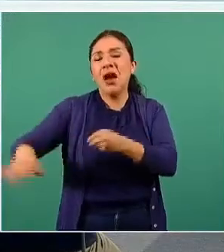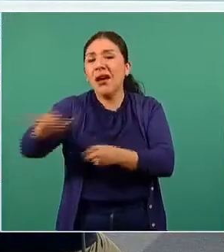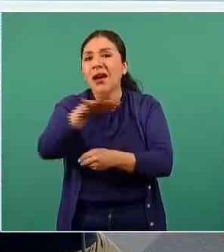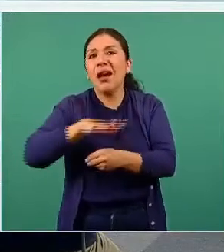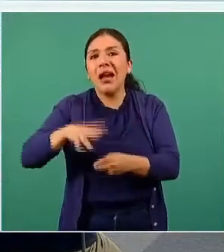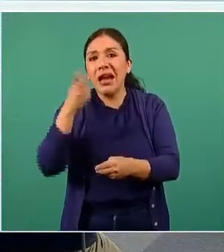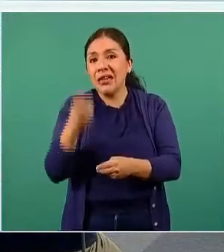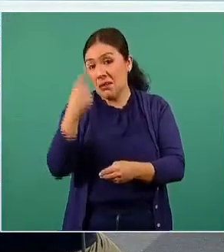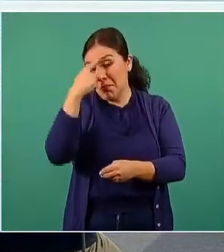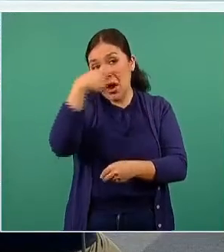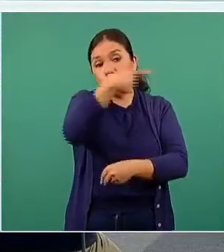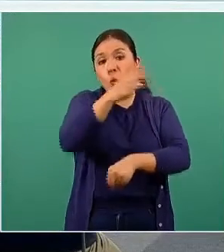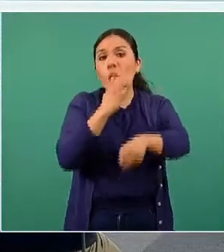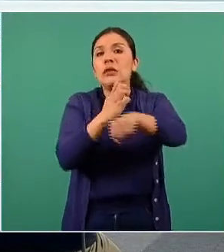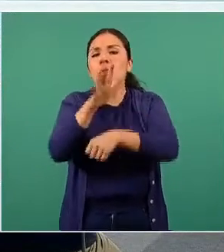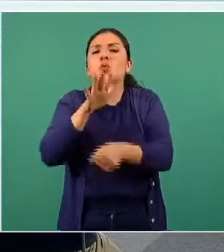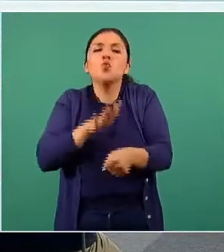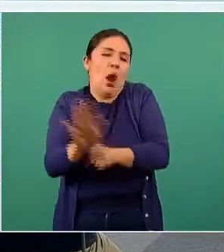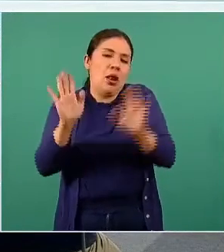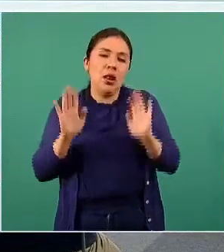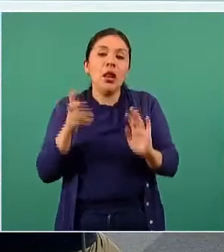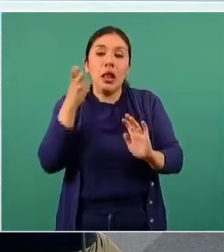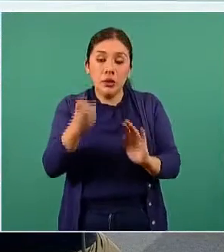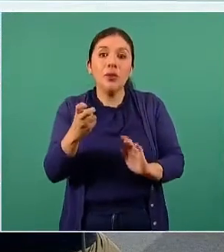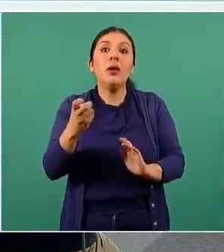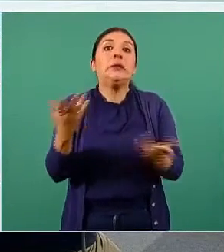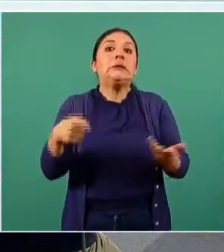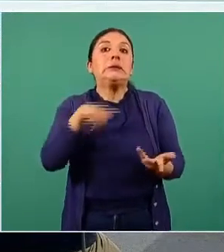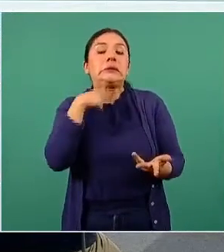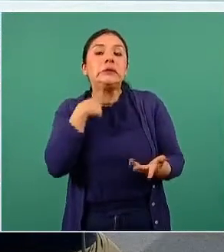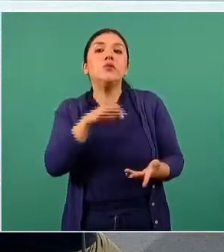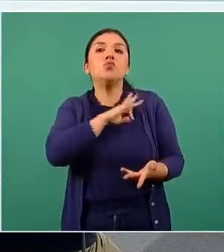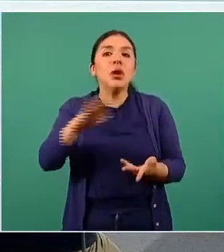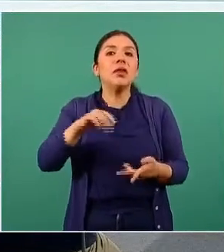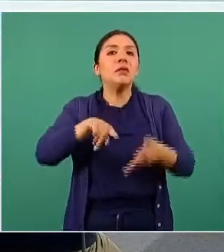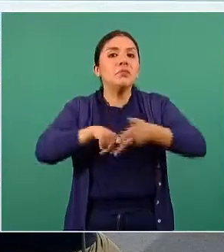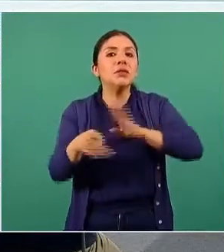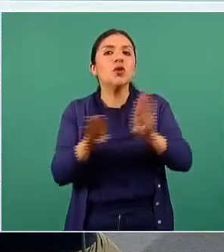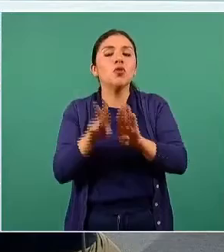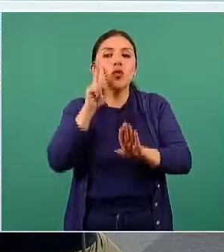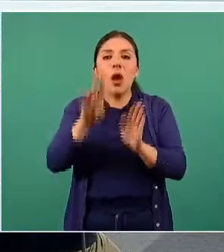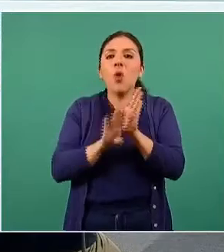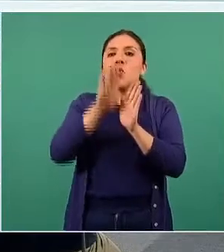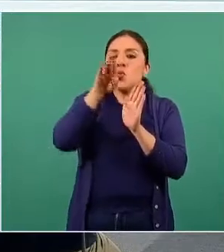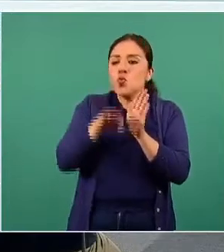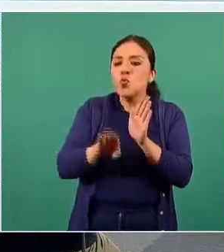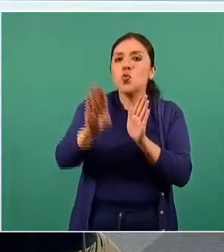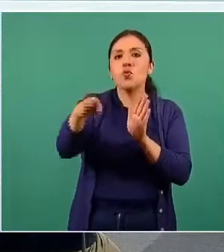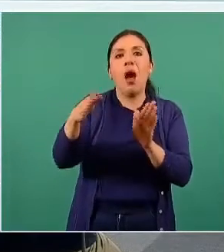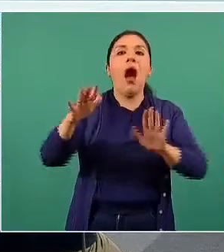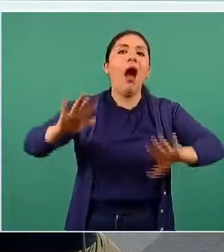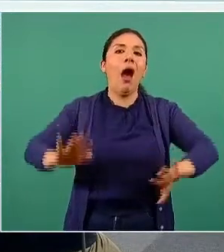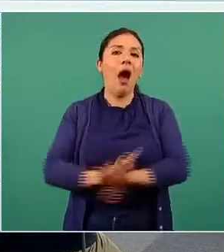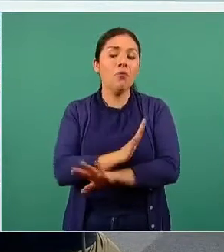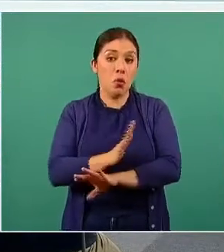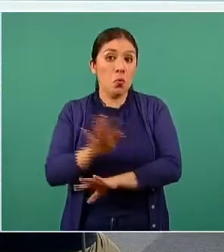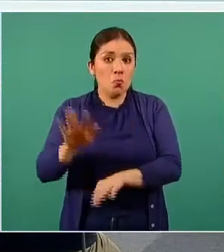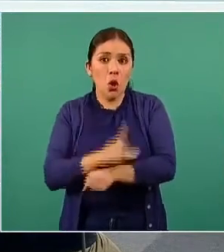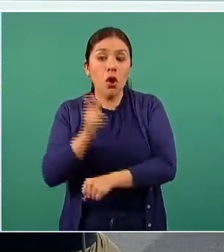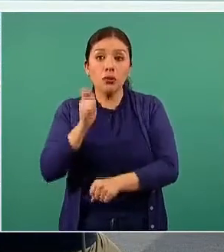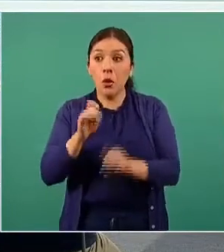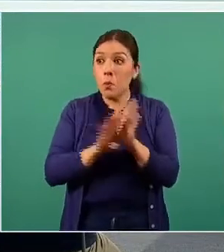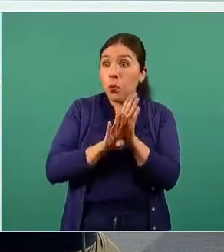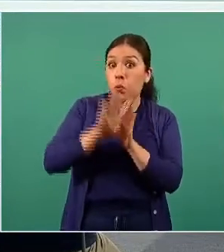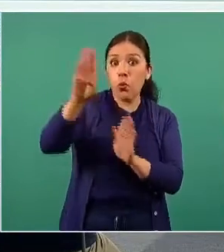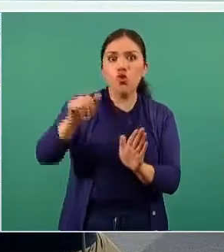efectos de su entidad, entonces empiezan a generar obviamente este efecto en la curva nacional. ¿Por qué todavía no tenemos un